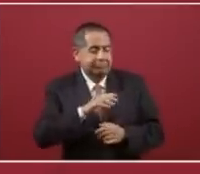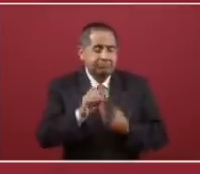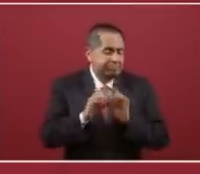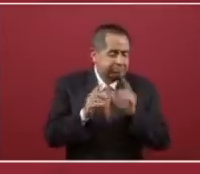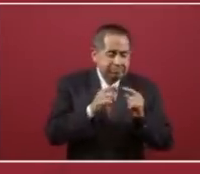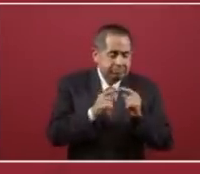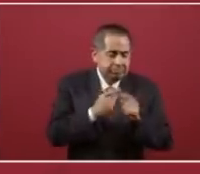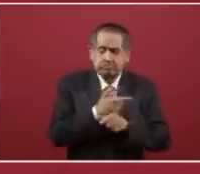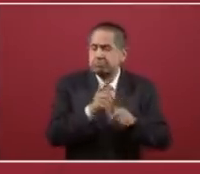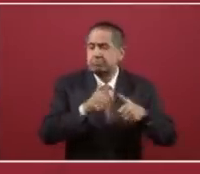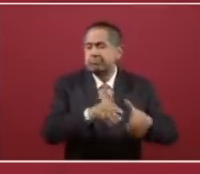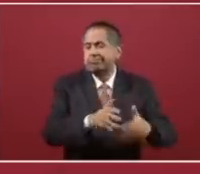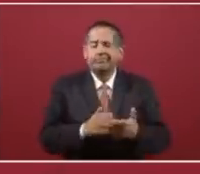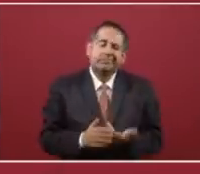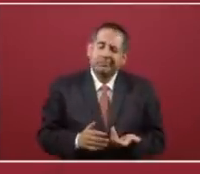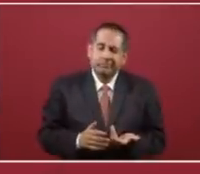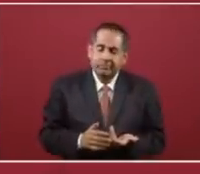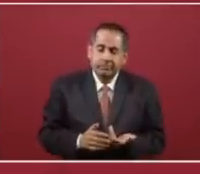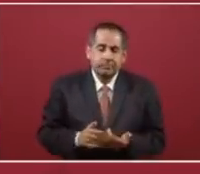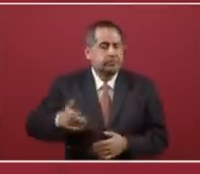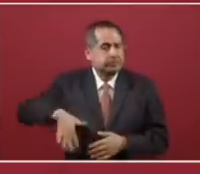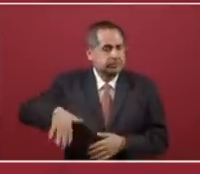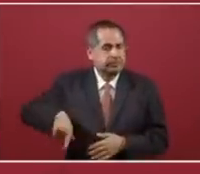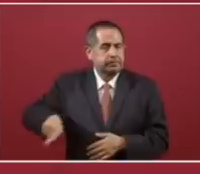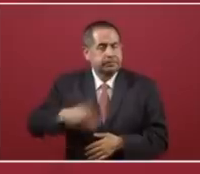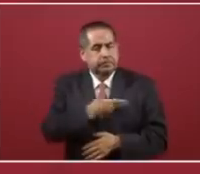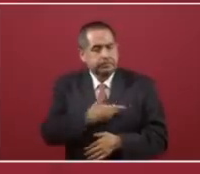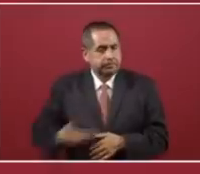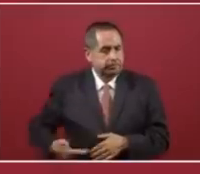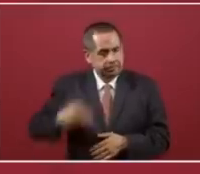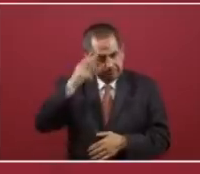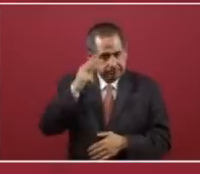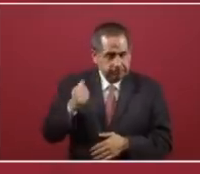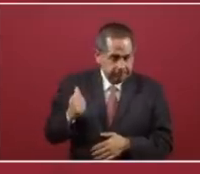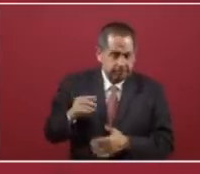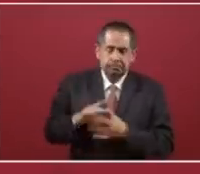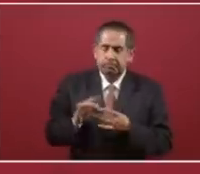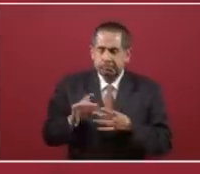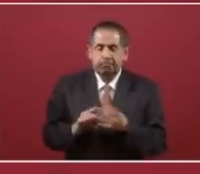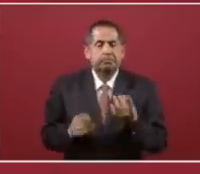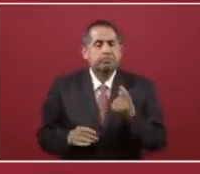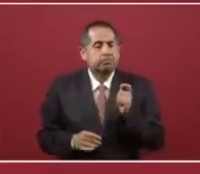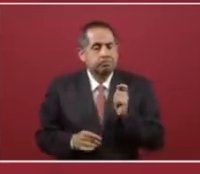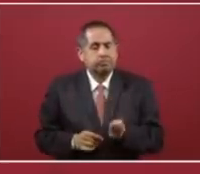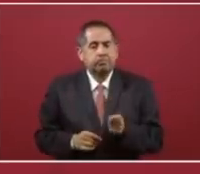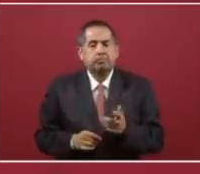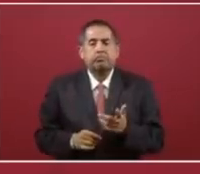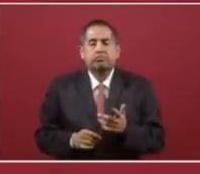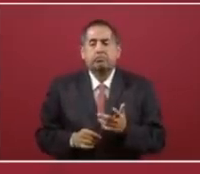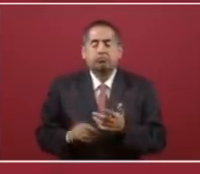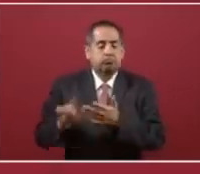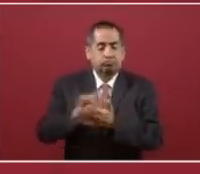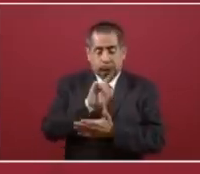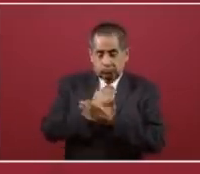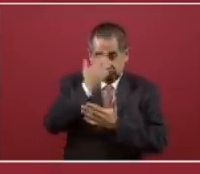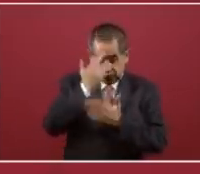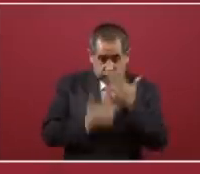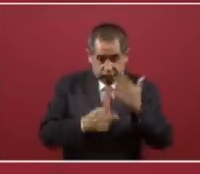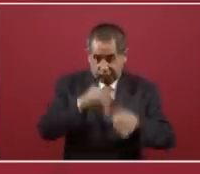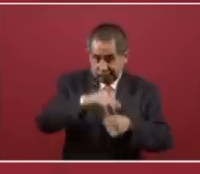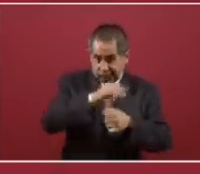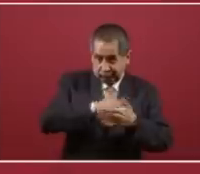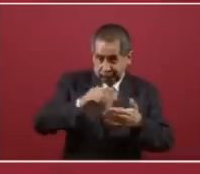electoral como ha dicho el presidente de la república y realmente en los delitos electorales